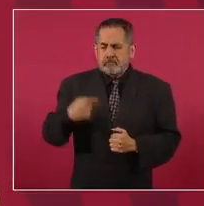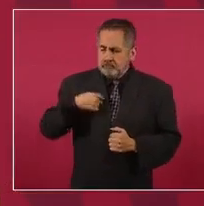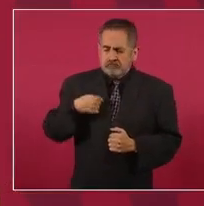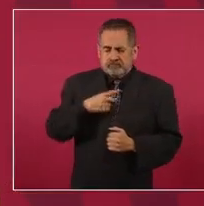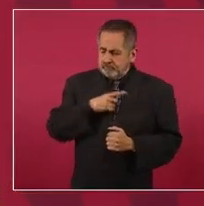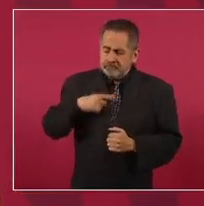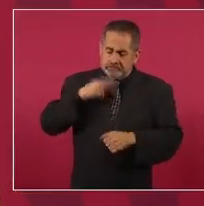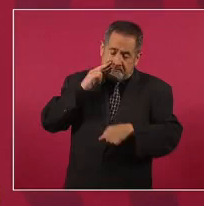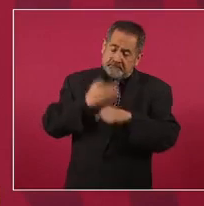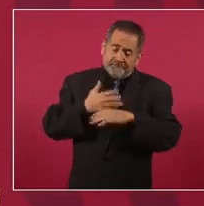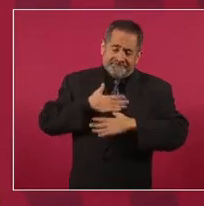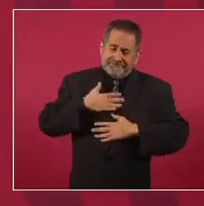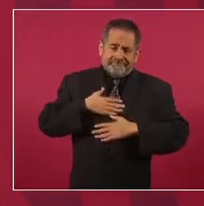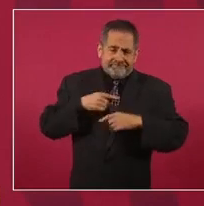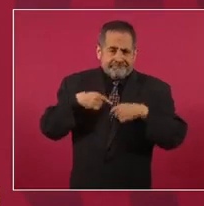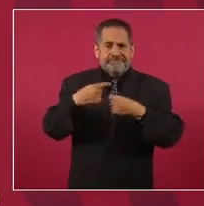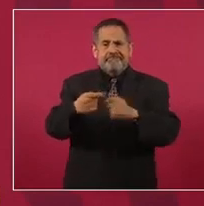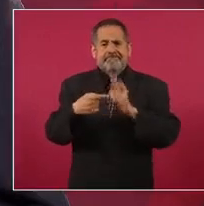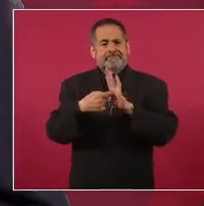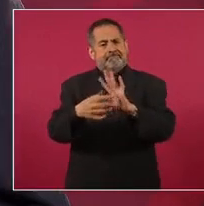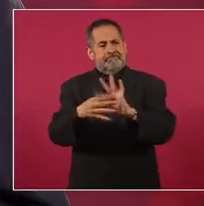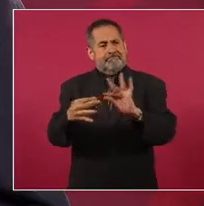aclarar esto.